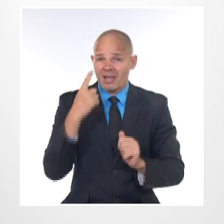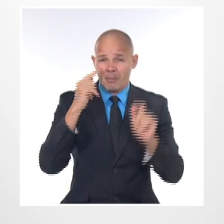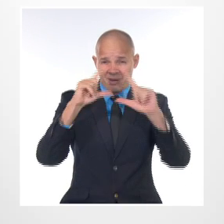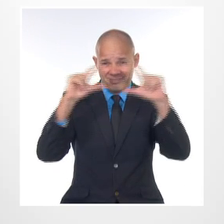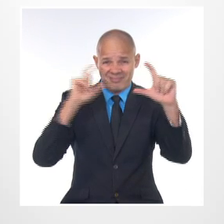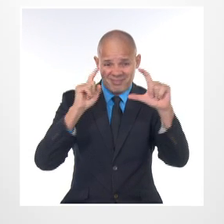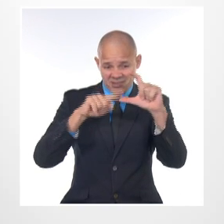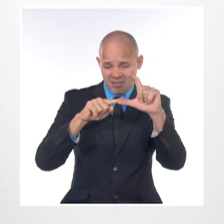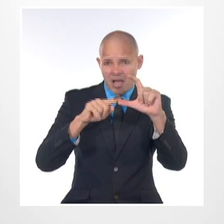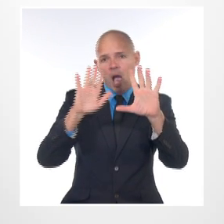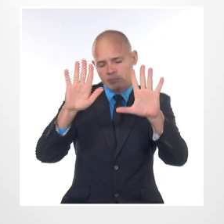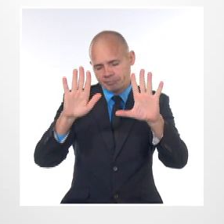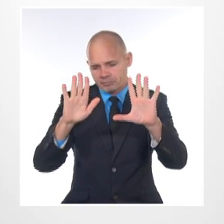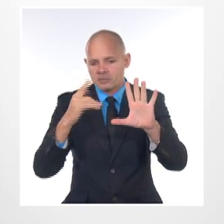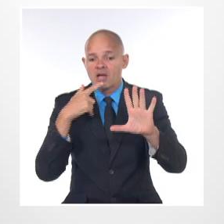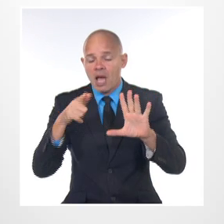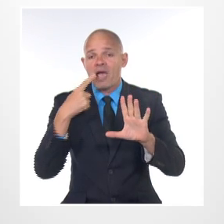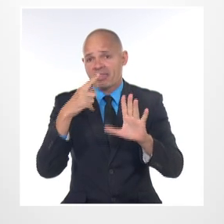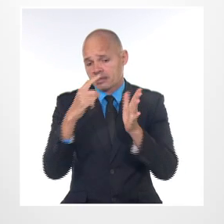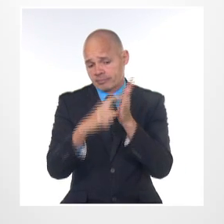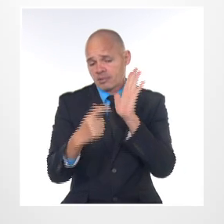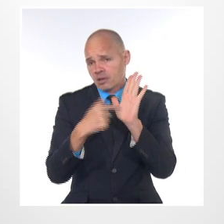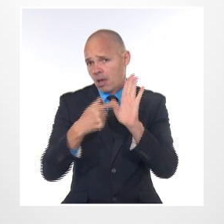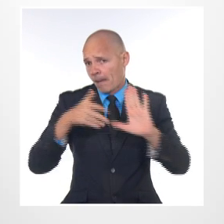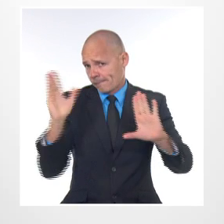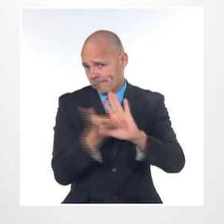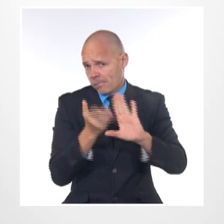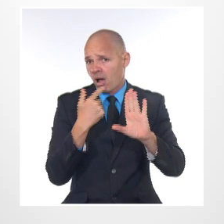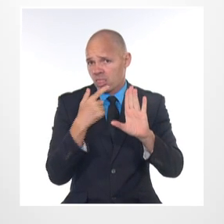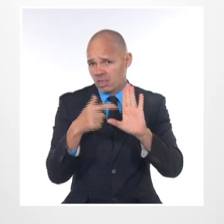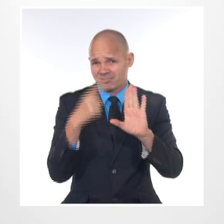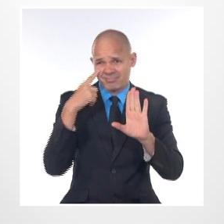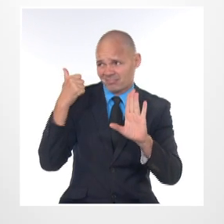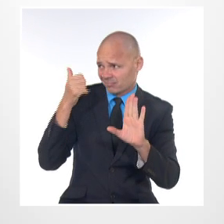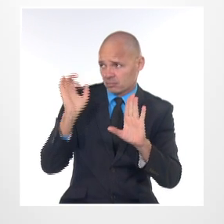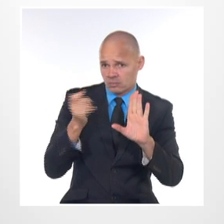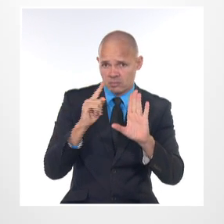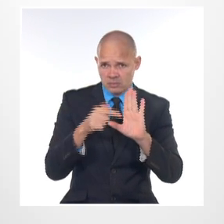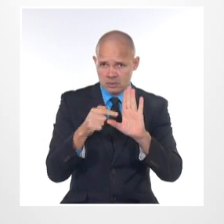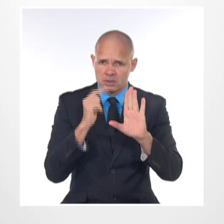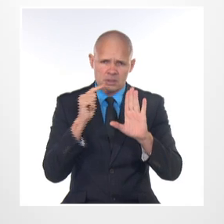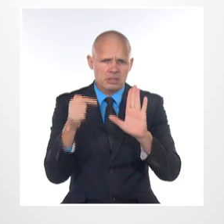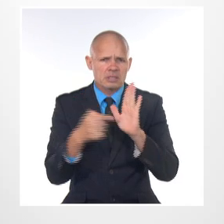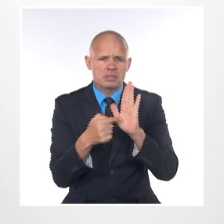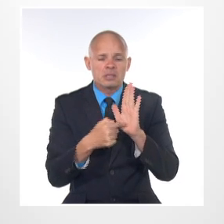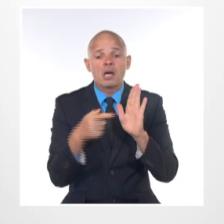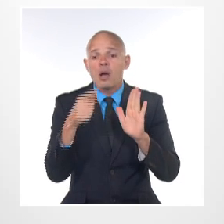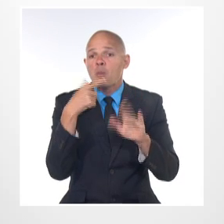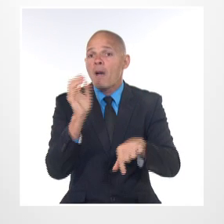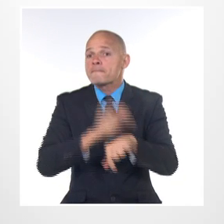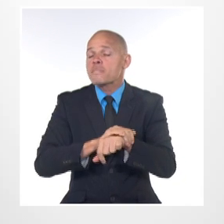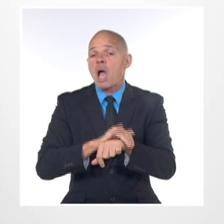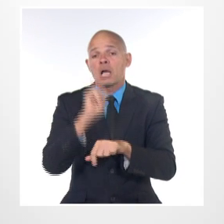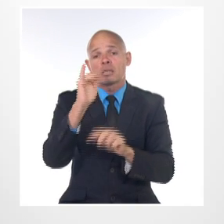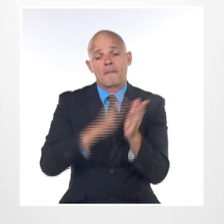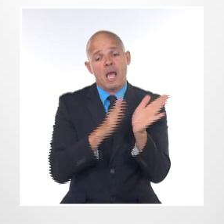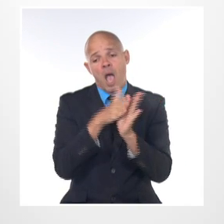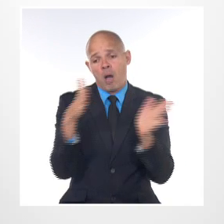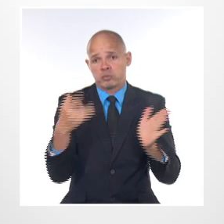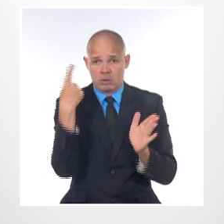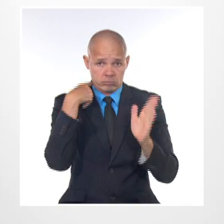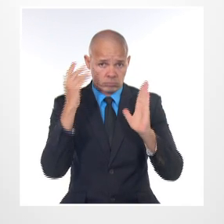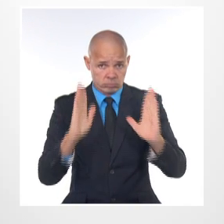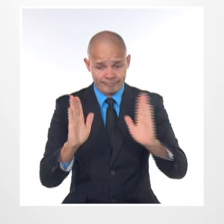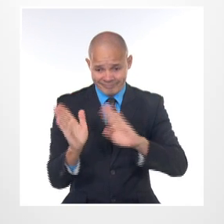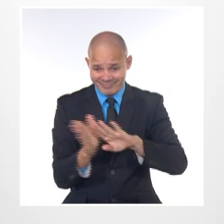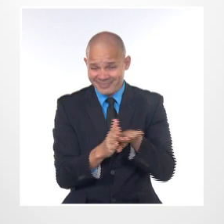Bueno, primero prevé un marco penal que, como se puede visualizar en la pantalla, discurre de 6 meses a 1 año. Pero si esa